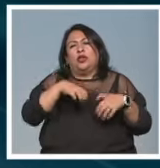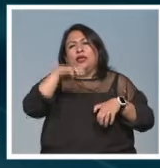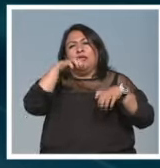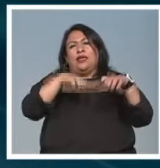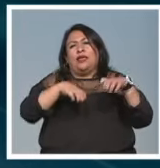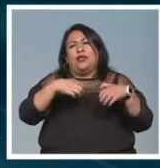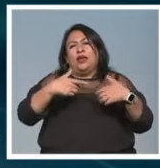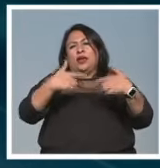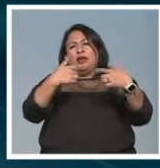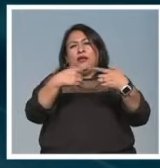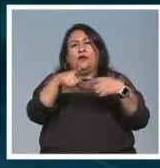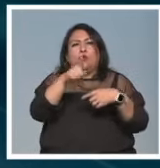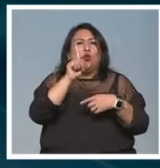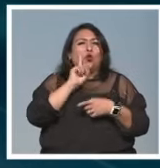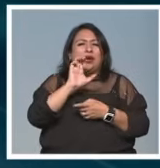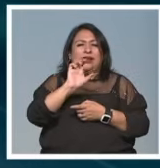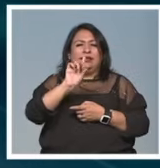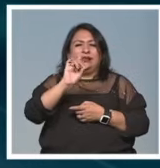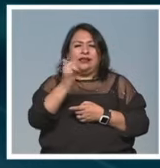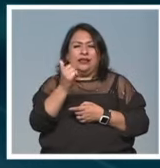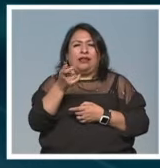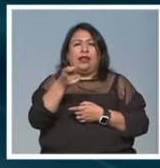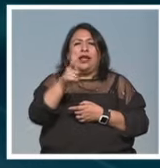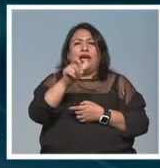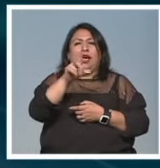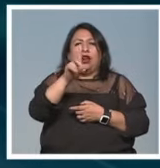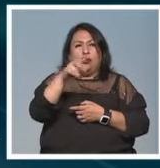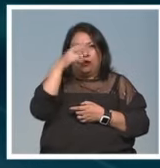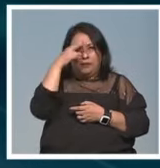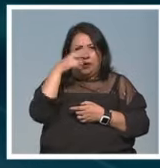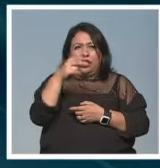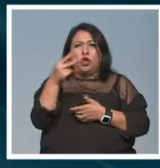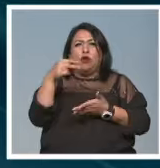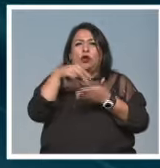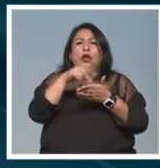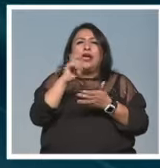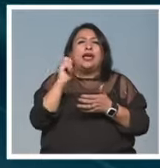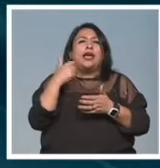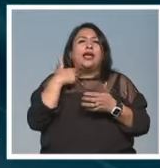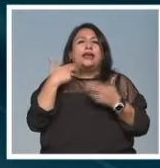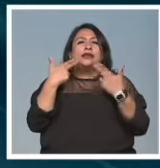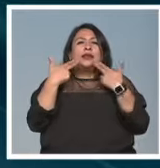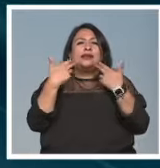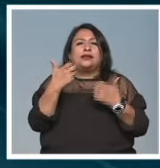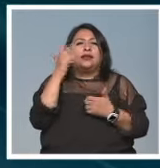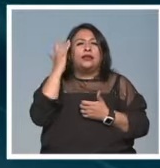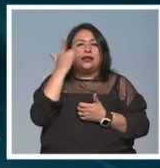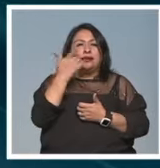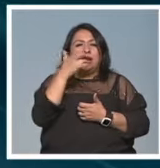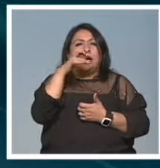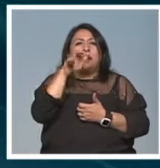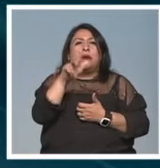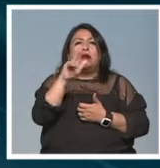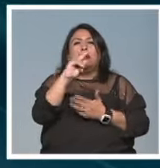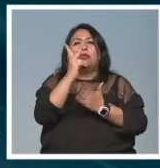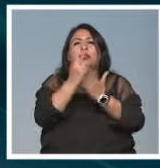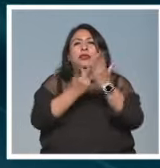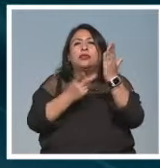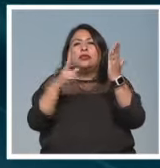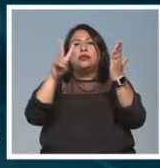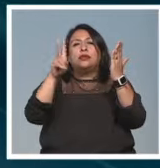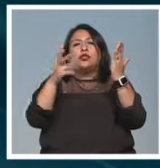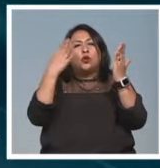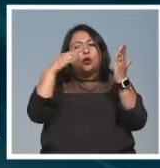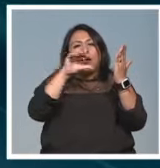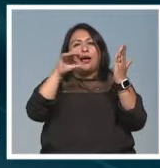generaciones. Cindy Gutiérrez, la alondra de México, se presentó en la ex hacienda de San Gabriel con un programa titulado De Cuba al Corazón